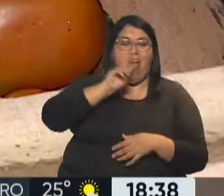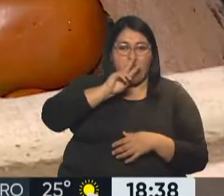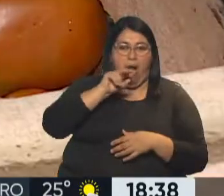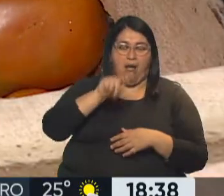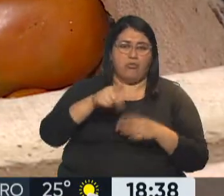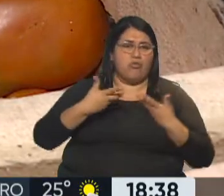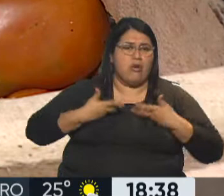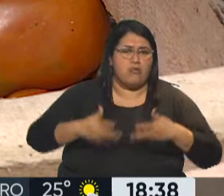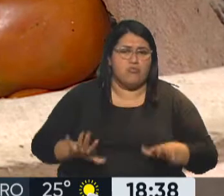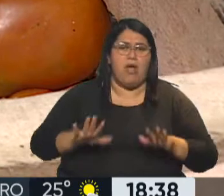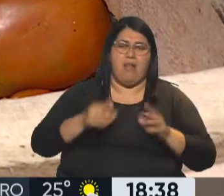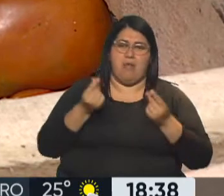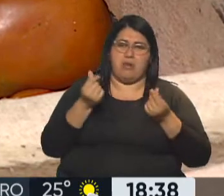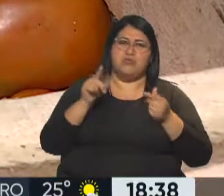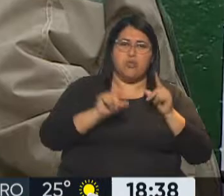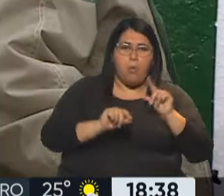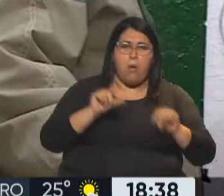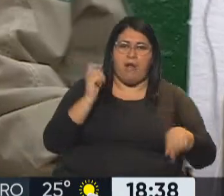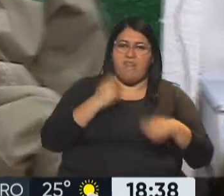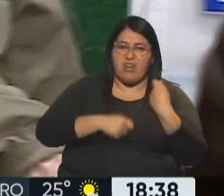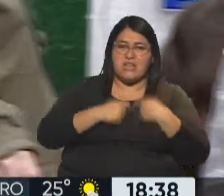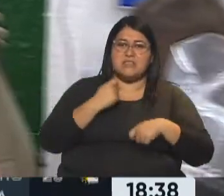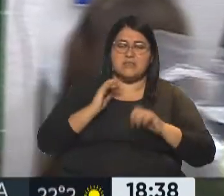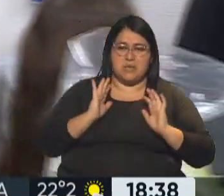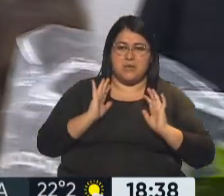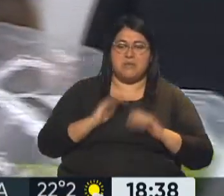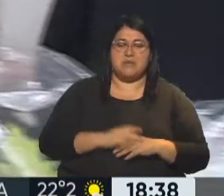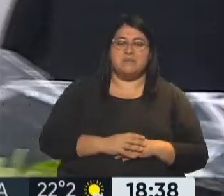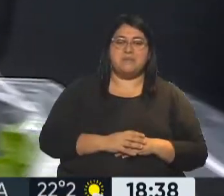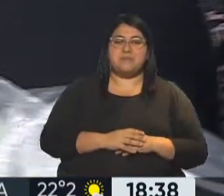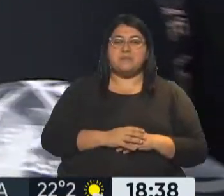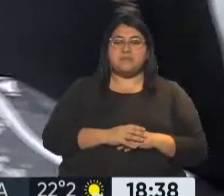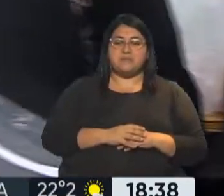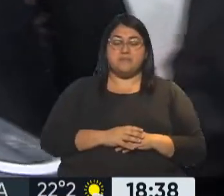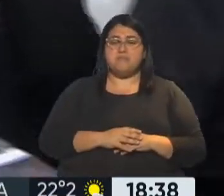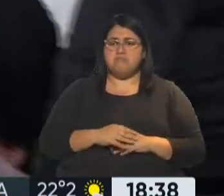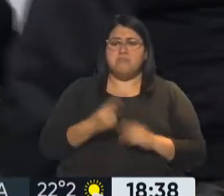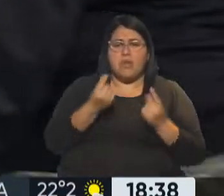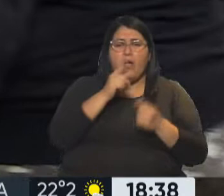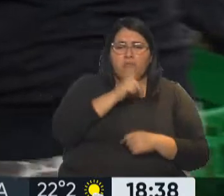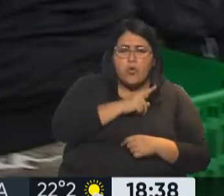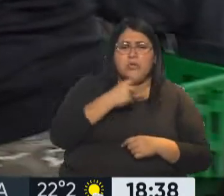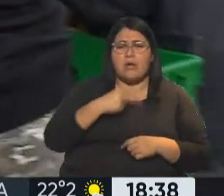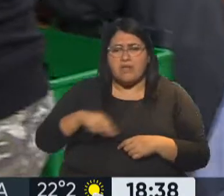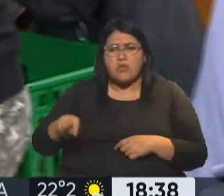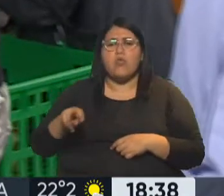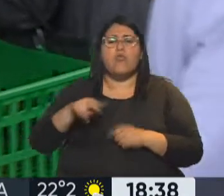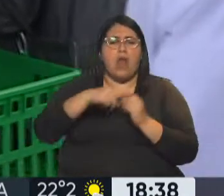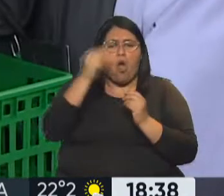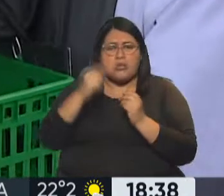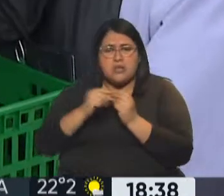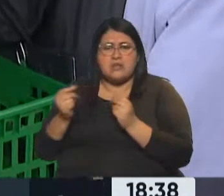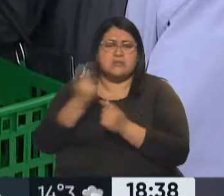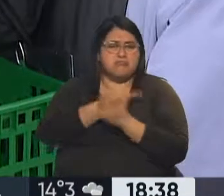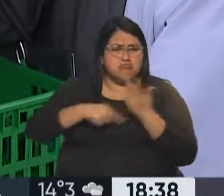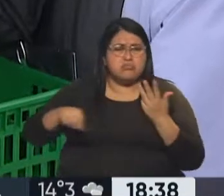cerca del consumidor y con precios sin intermediarios. Nosotros tenemos todo lo que es fruta, verdura y hortalizas. Tenemos fruta